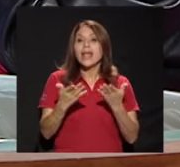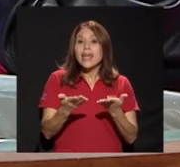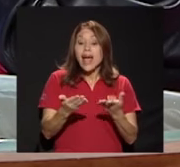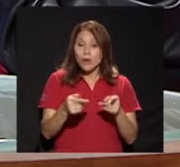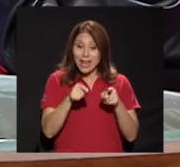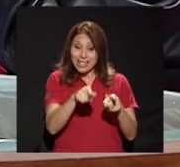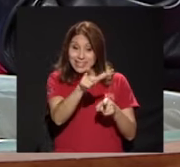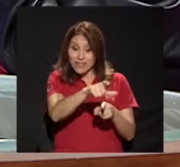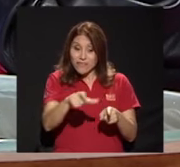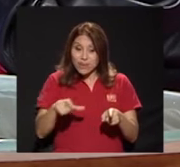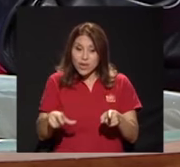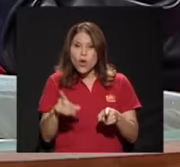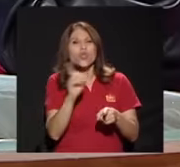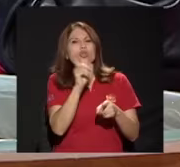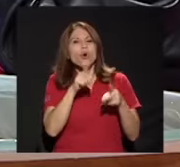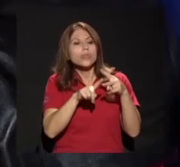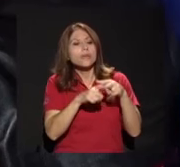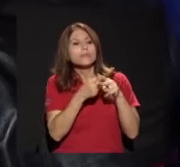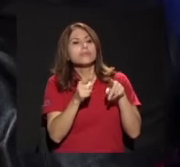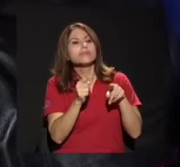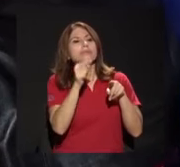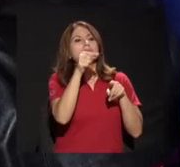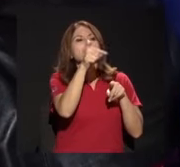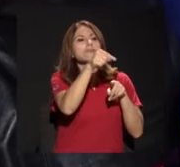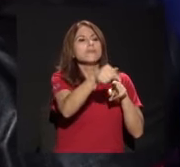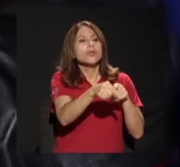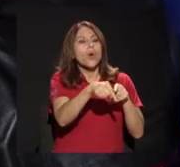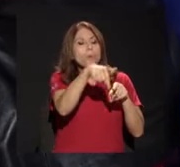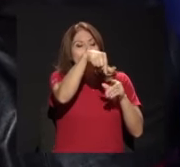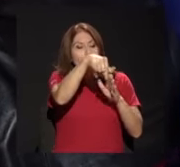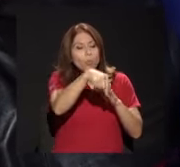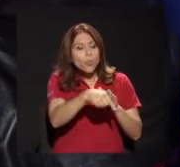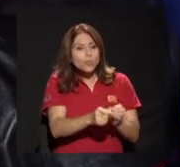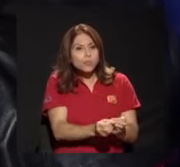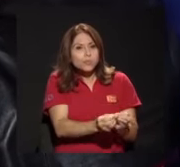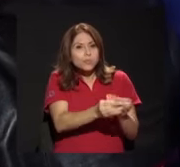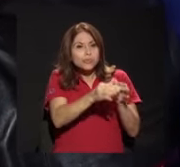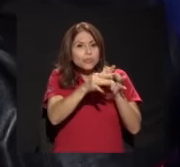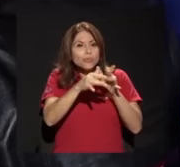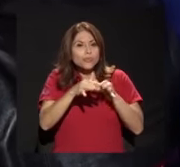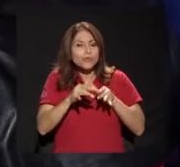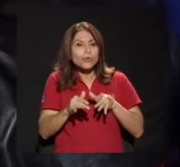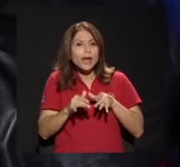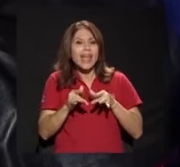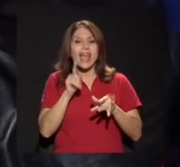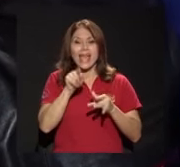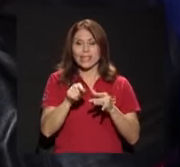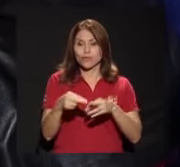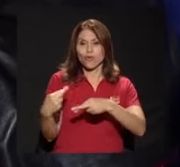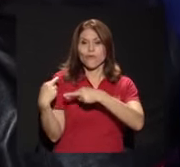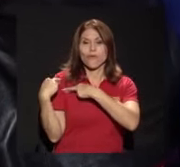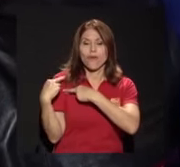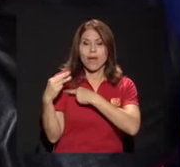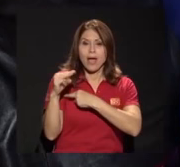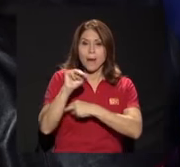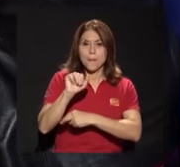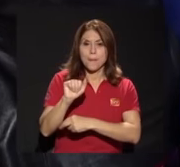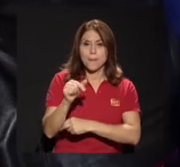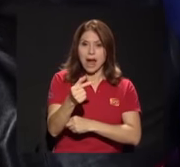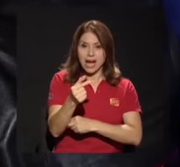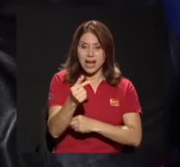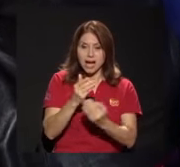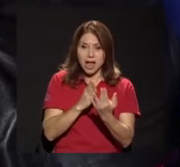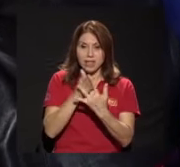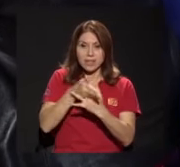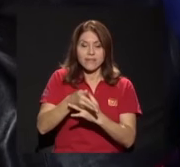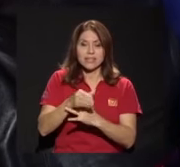ese río le tocan al MAC por medio del Senara, ¿verdad? Y luego la